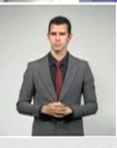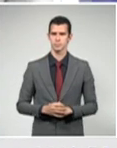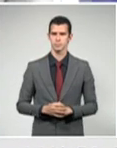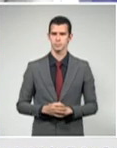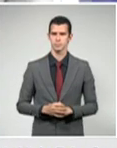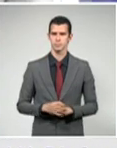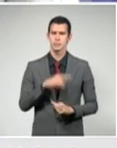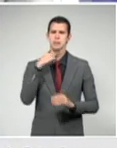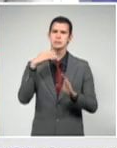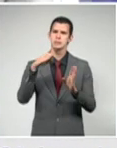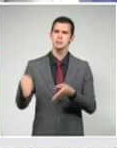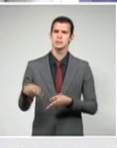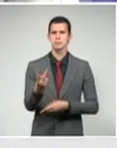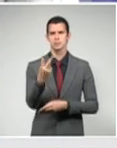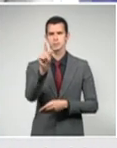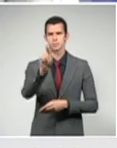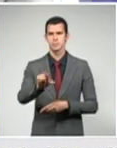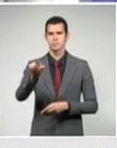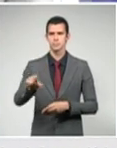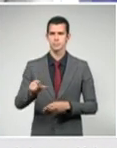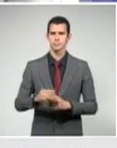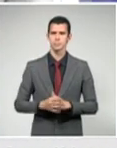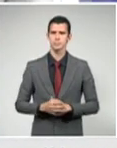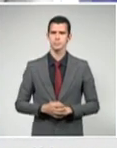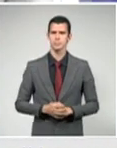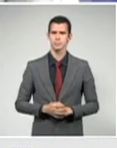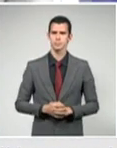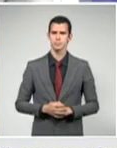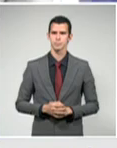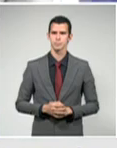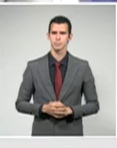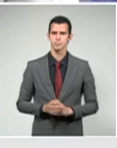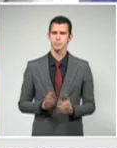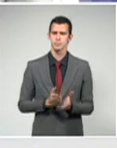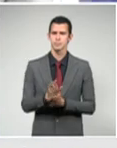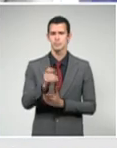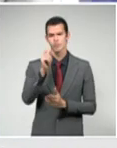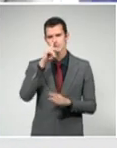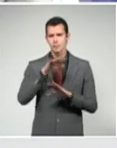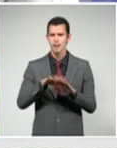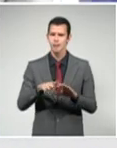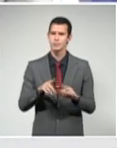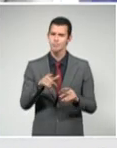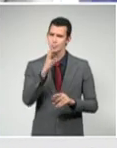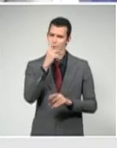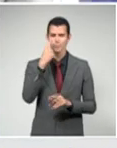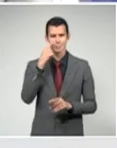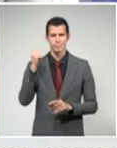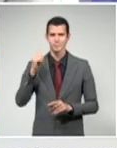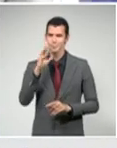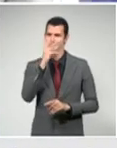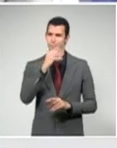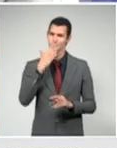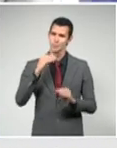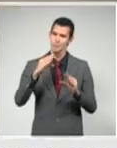fallecimiento de 2 personas. Y aquí vamos, y nos despedimos con este estreno de la colmenita. Buenos